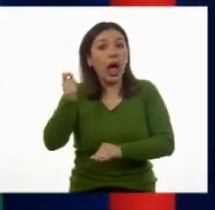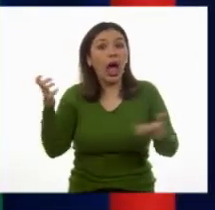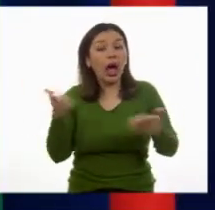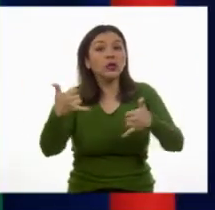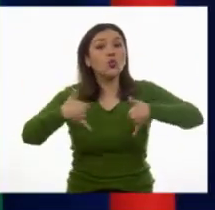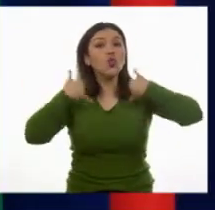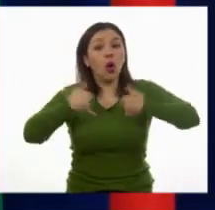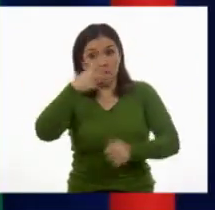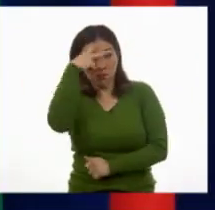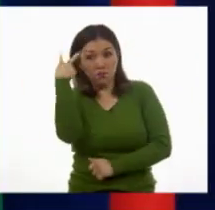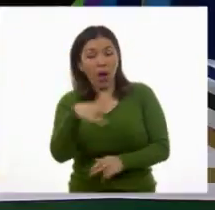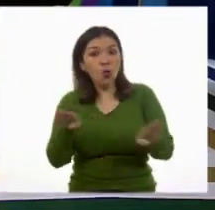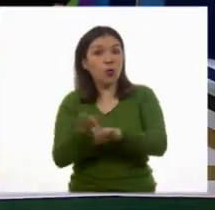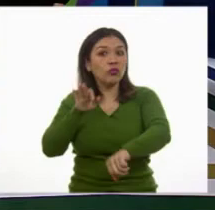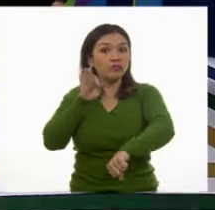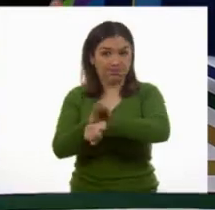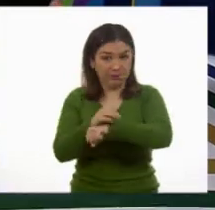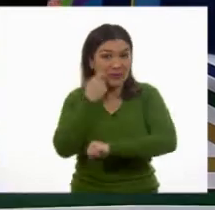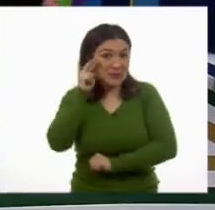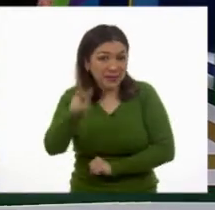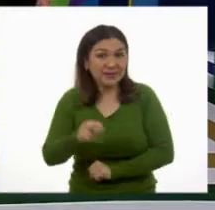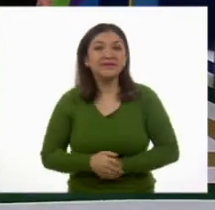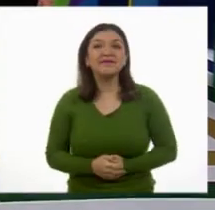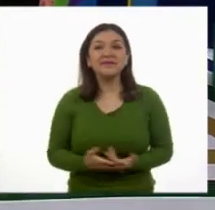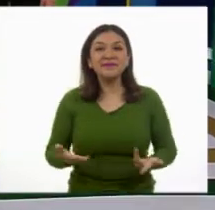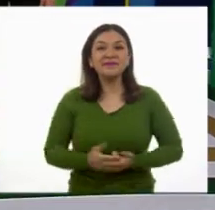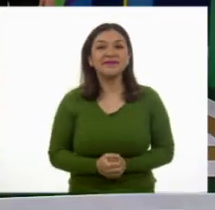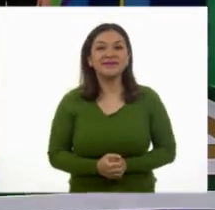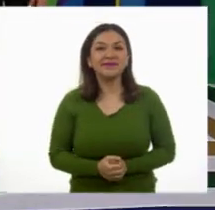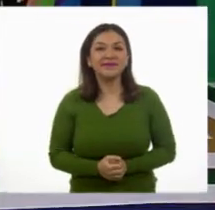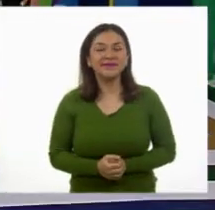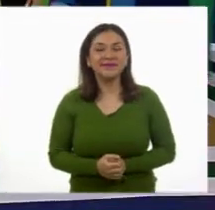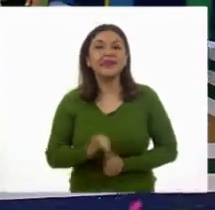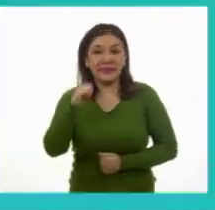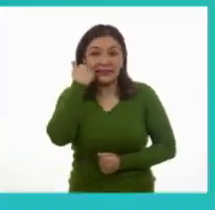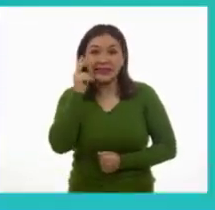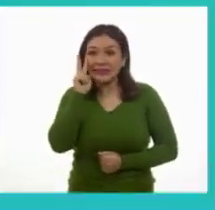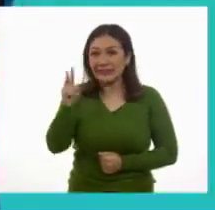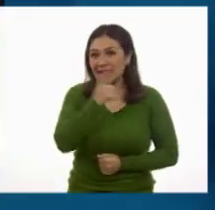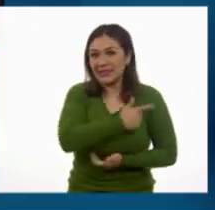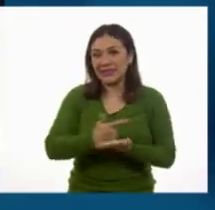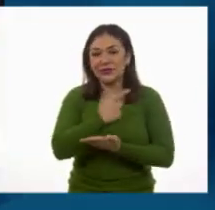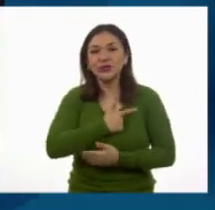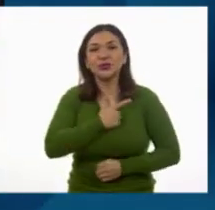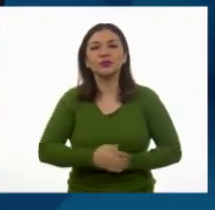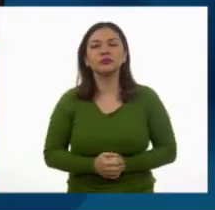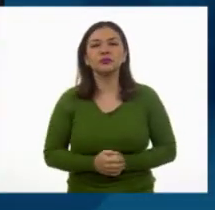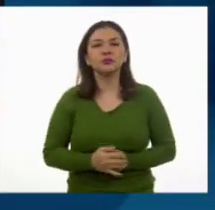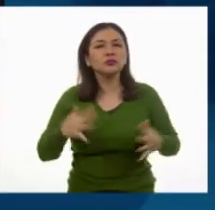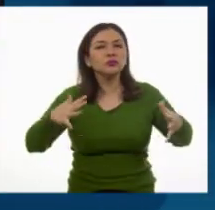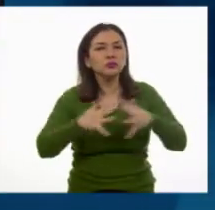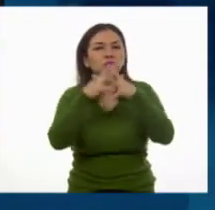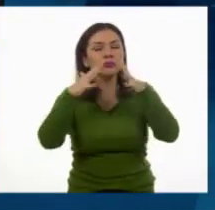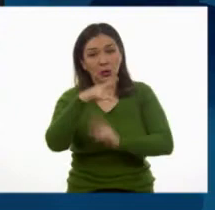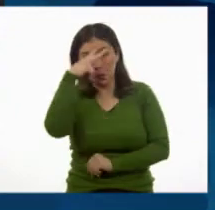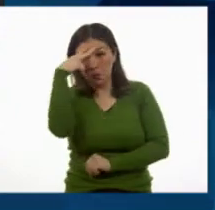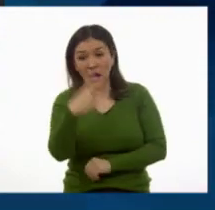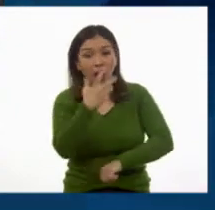los jóvenes mexicanos? Me parece muy bien. Sí. Hay que verlo. La guerra entre México